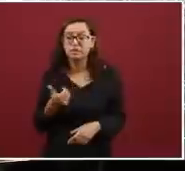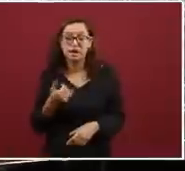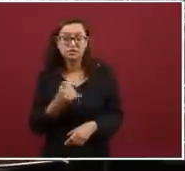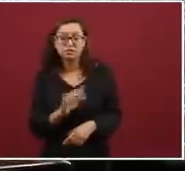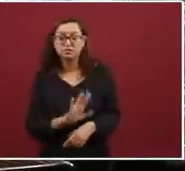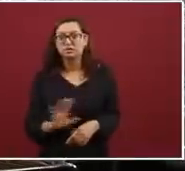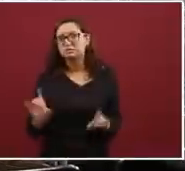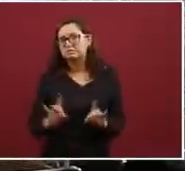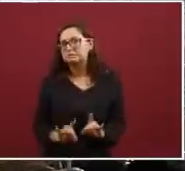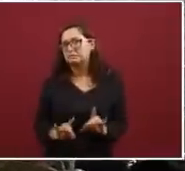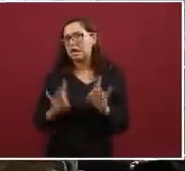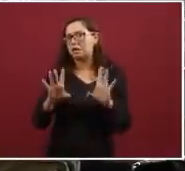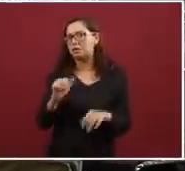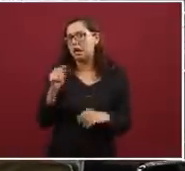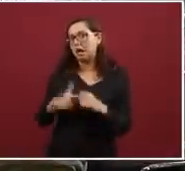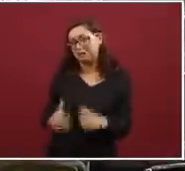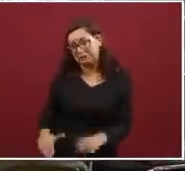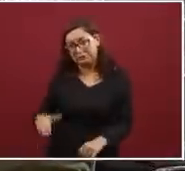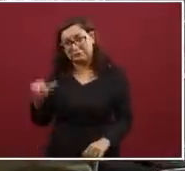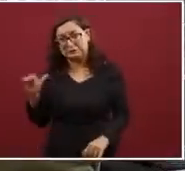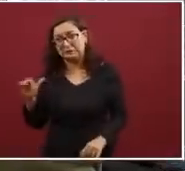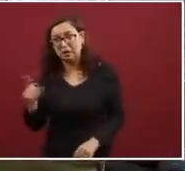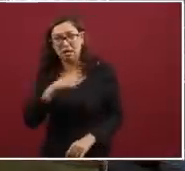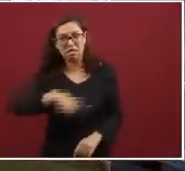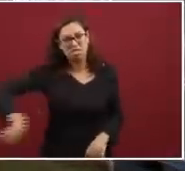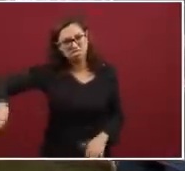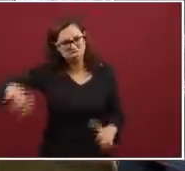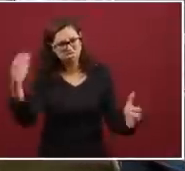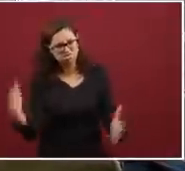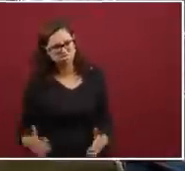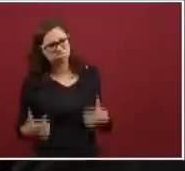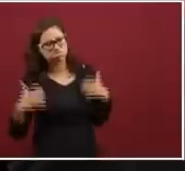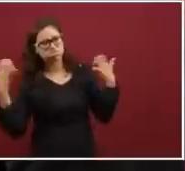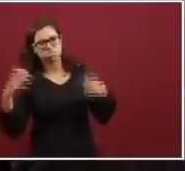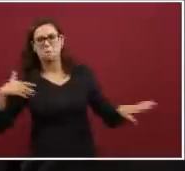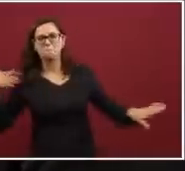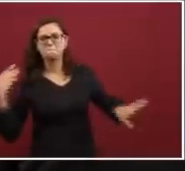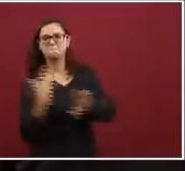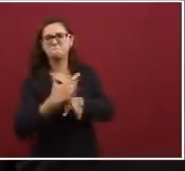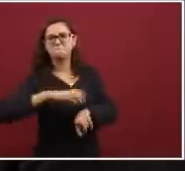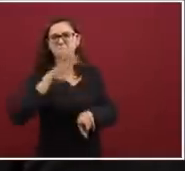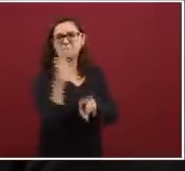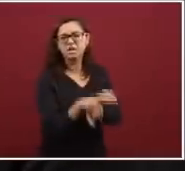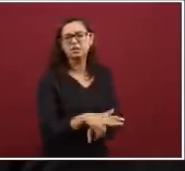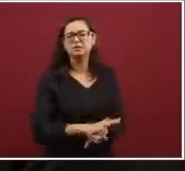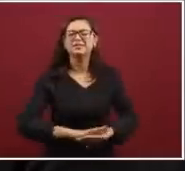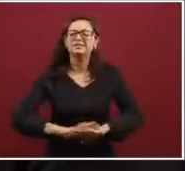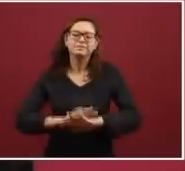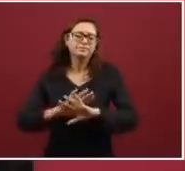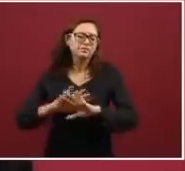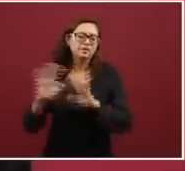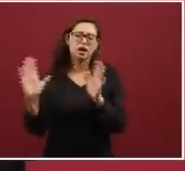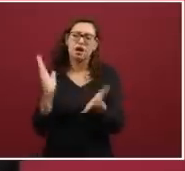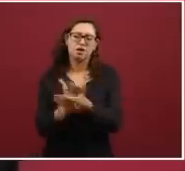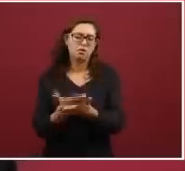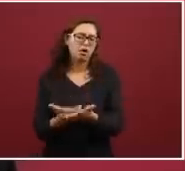suicida, políticamente hablando. Ya eso ya se terminó.